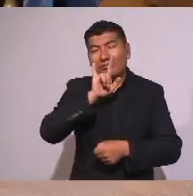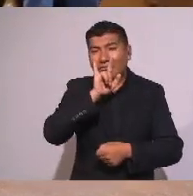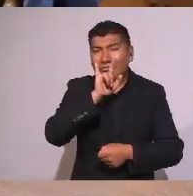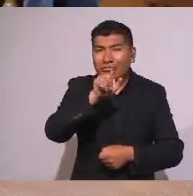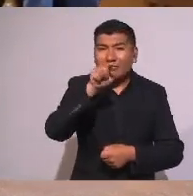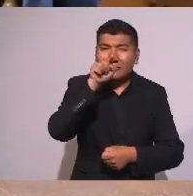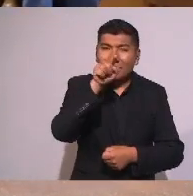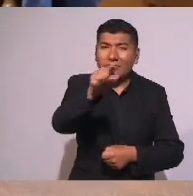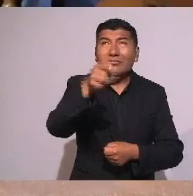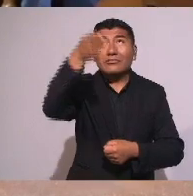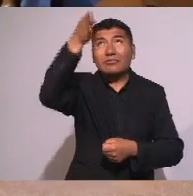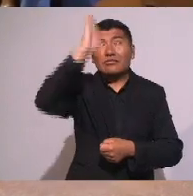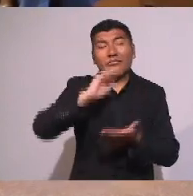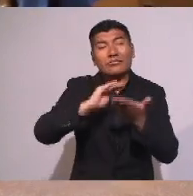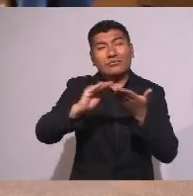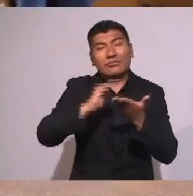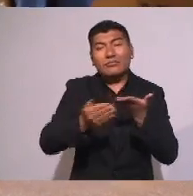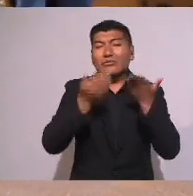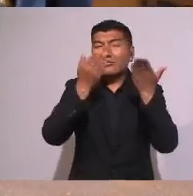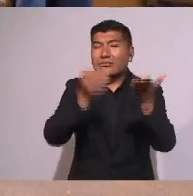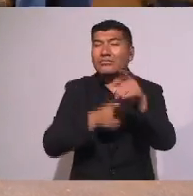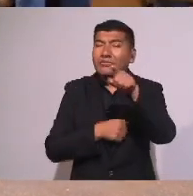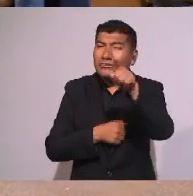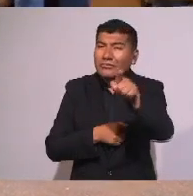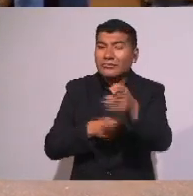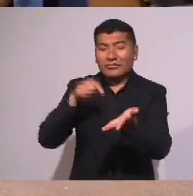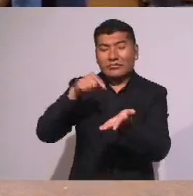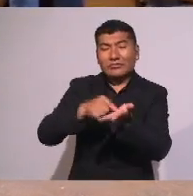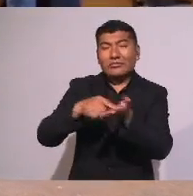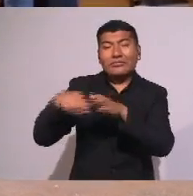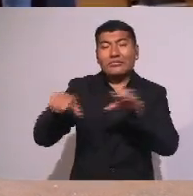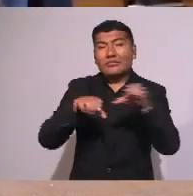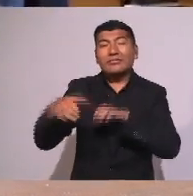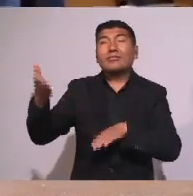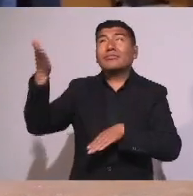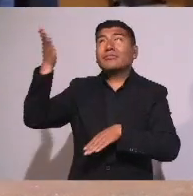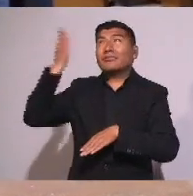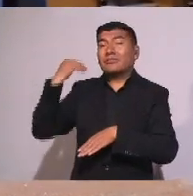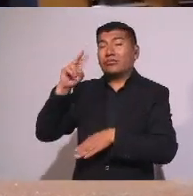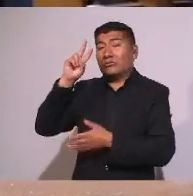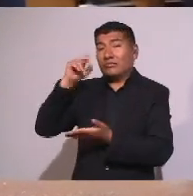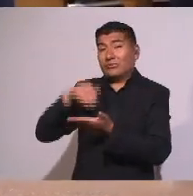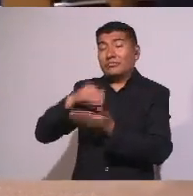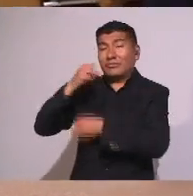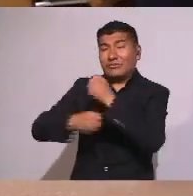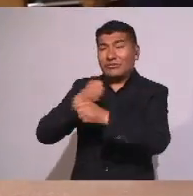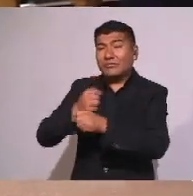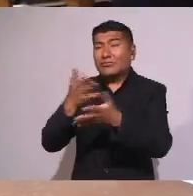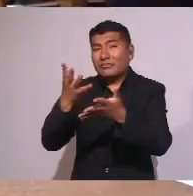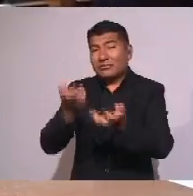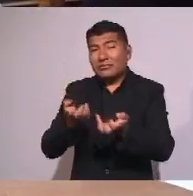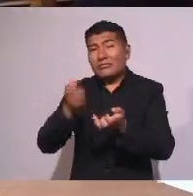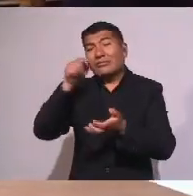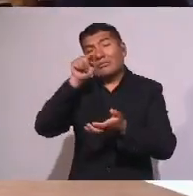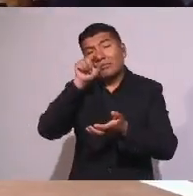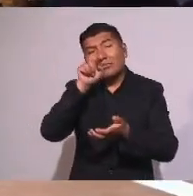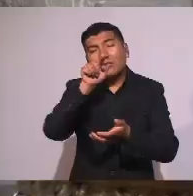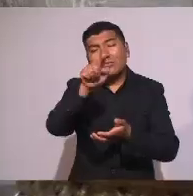te ha redimido, y eso que he hecho hace 2000 años quiere que se realice en tu vida, pues, en tu vida